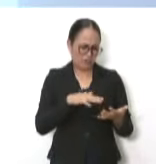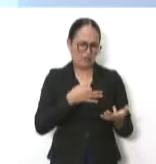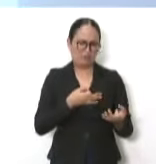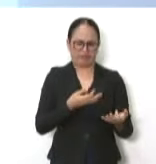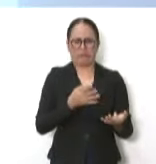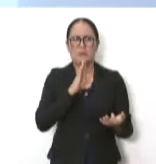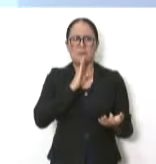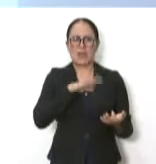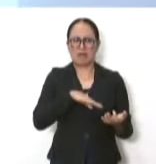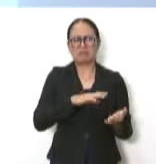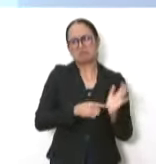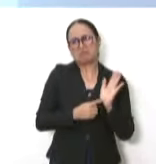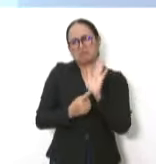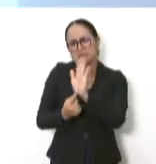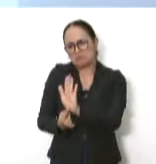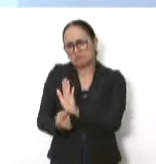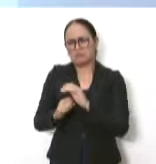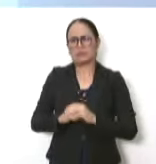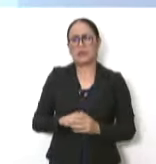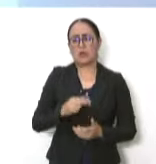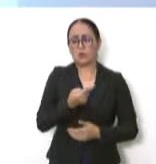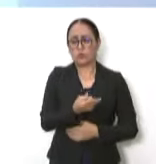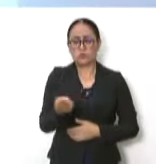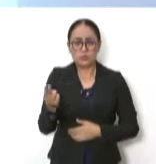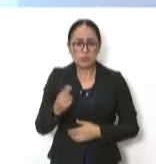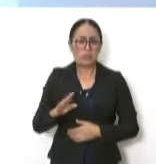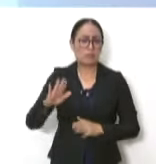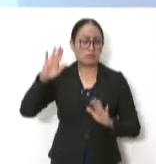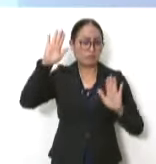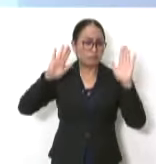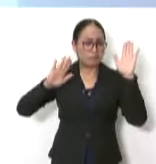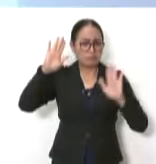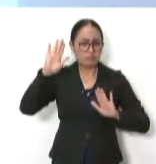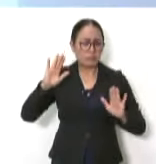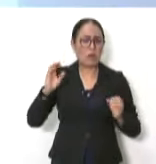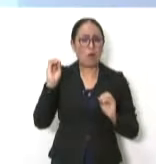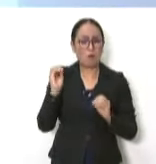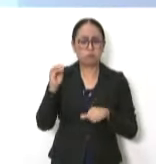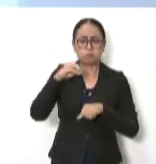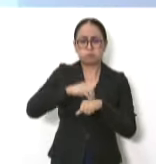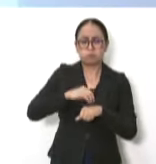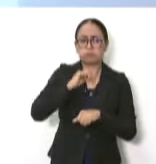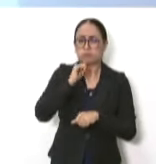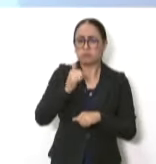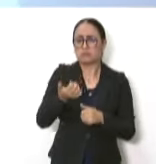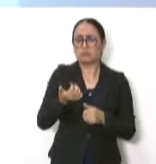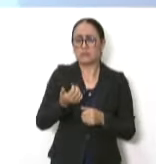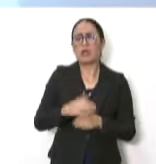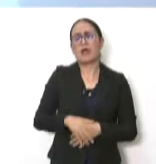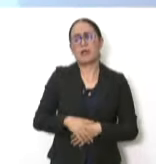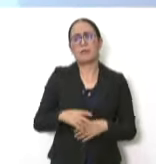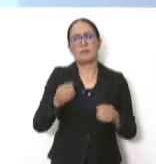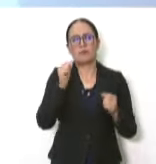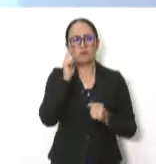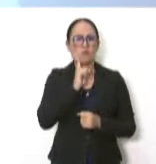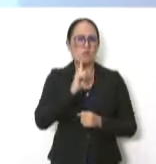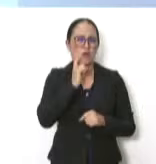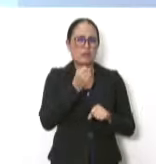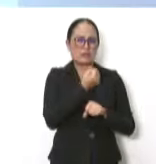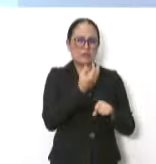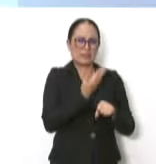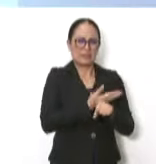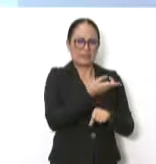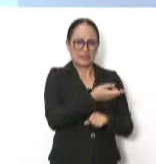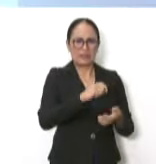es que si no tienen inconveniente y alguno más de mis compañeros desea hacer uso de la palabra, vamos a pedirle a la Secretaria Técnica del Pleno